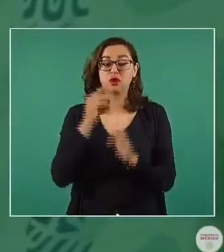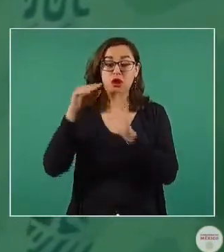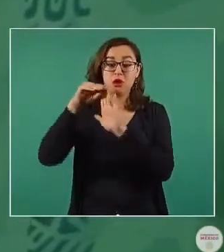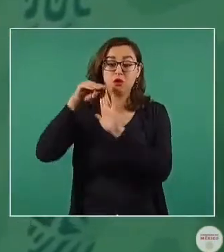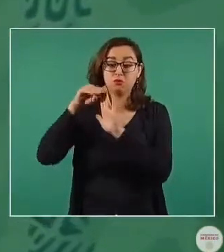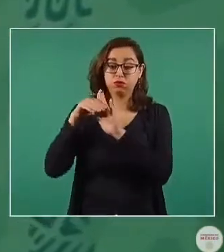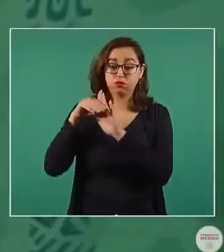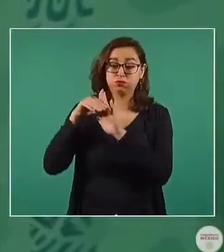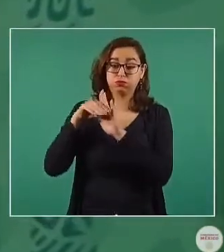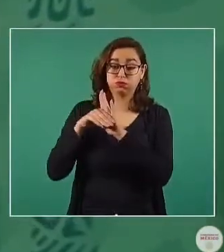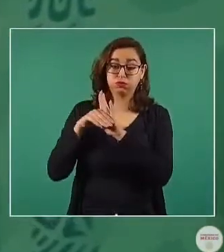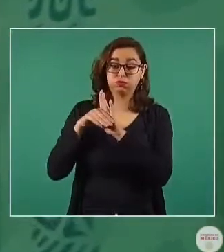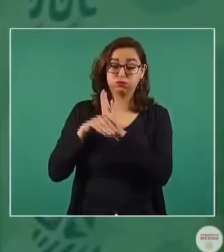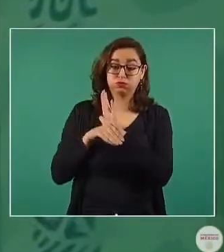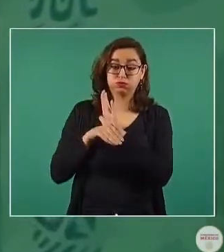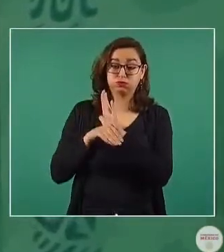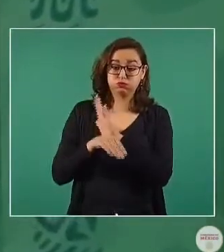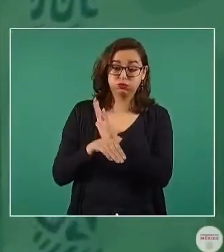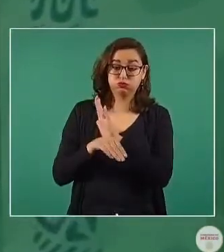14 años.